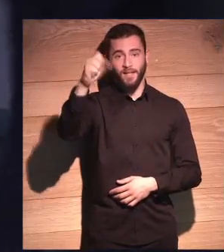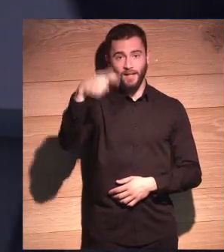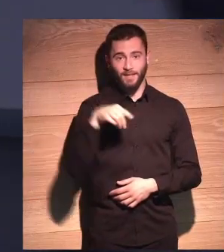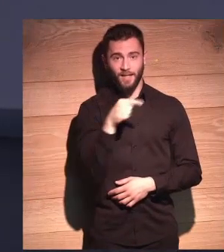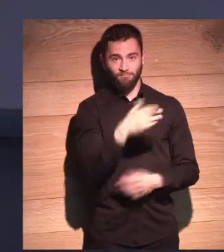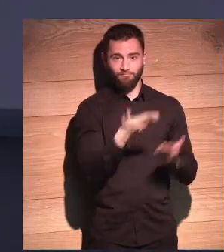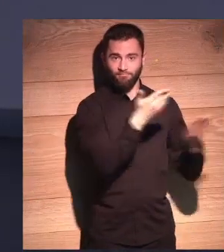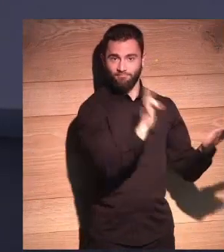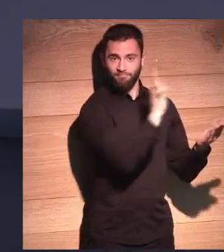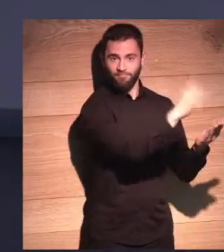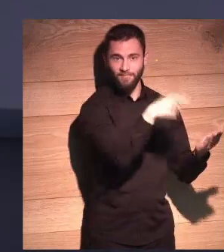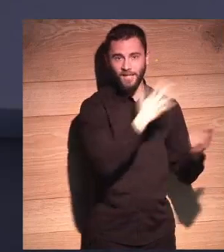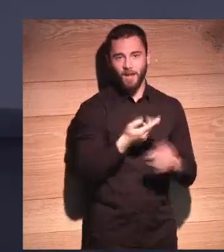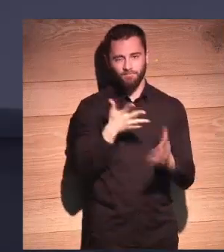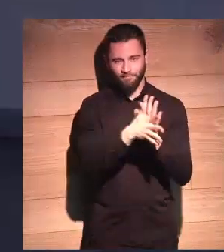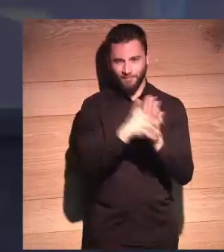acto. Muchísimas gracias.